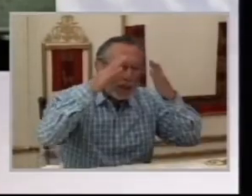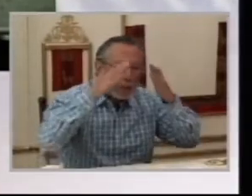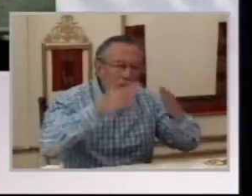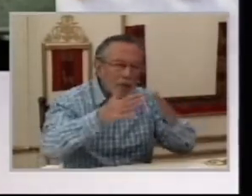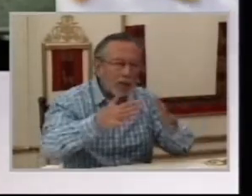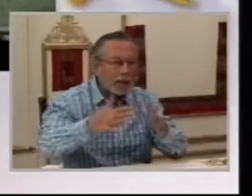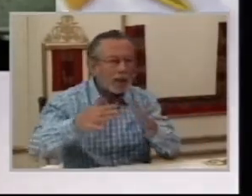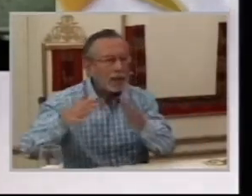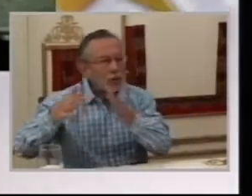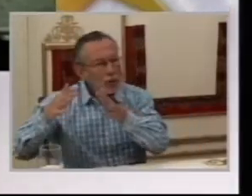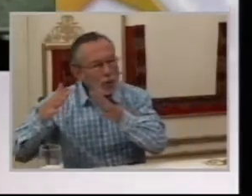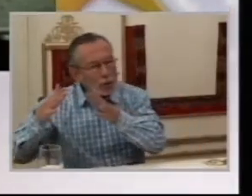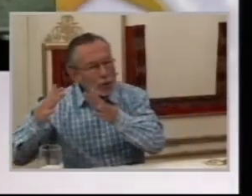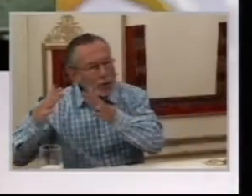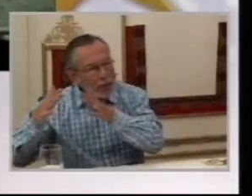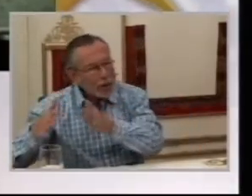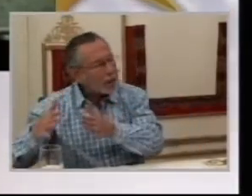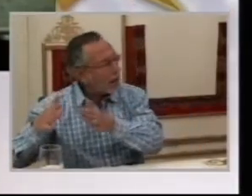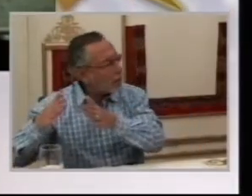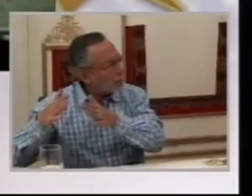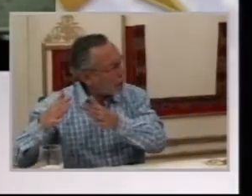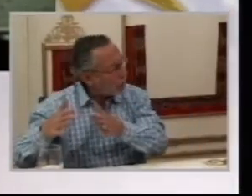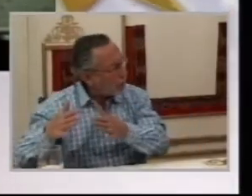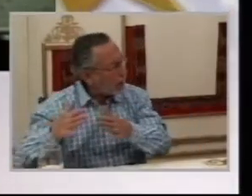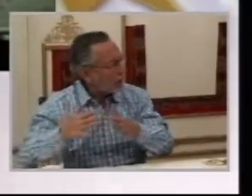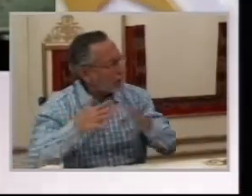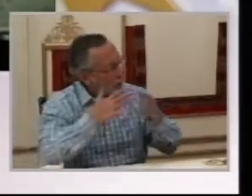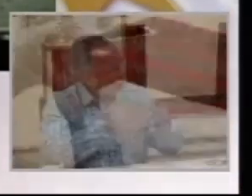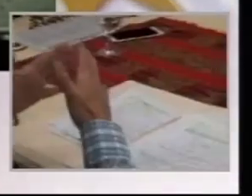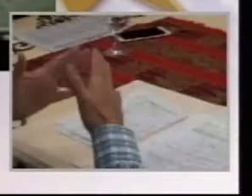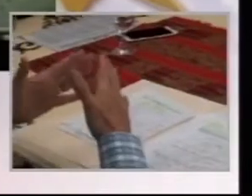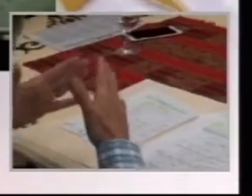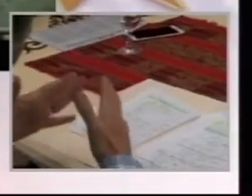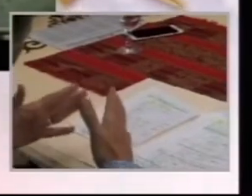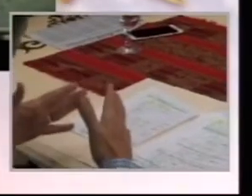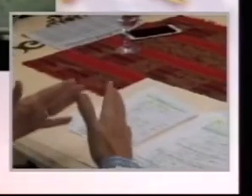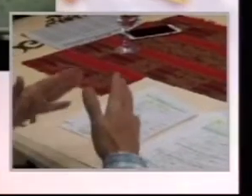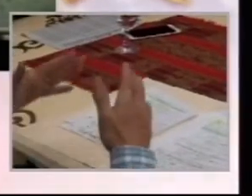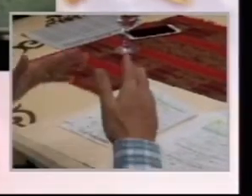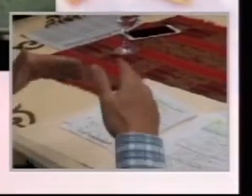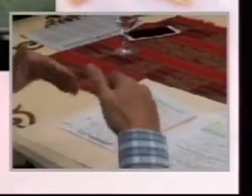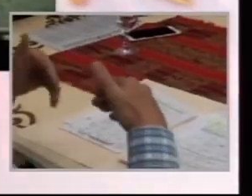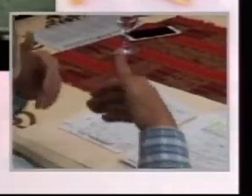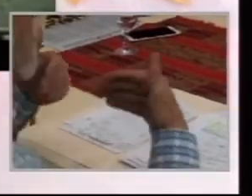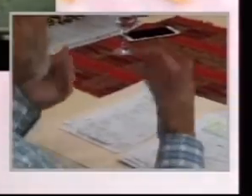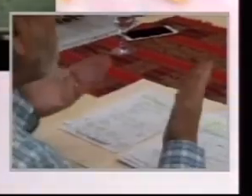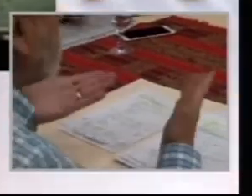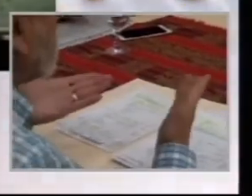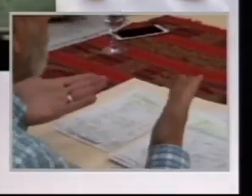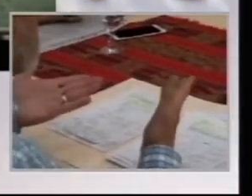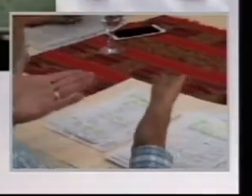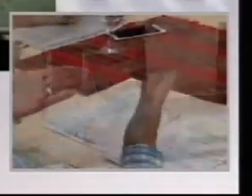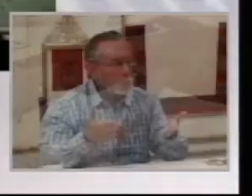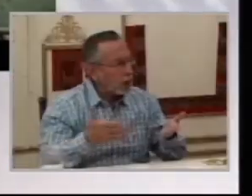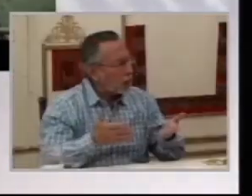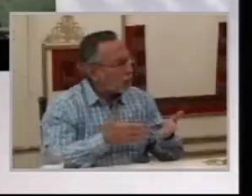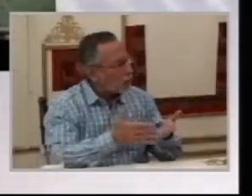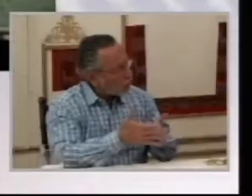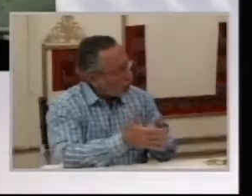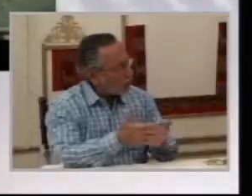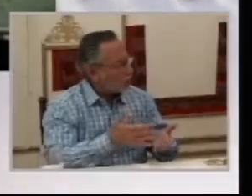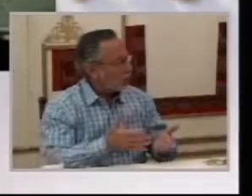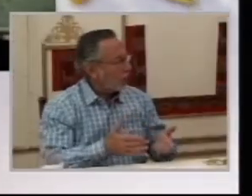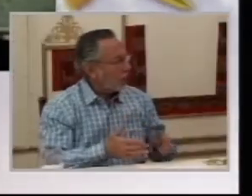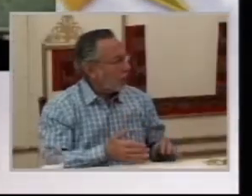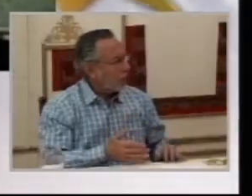Entonces, claro, esta es la visión que tienen nuestros mandatarios principales, el primero y el segundo, los que están conduciendo hace 11 años